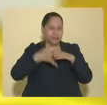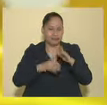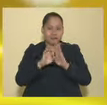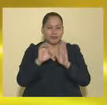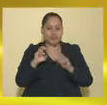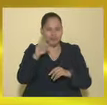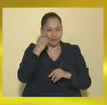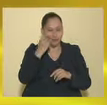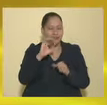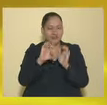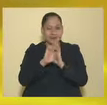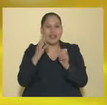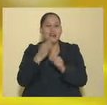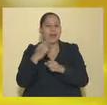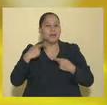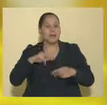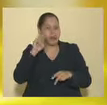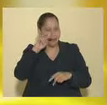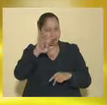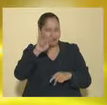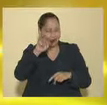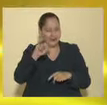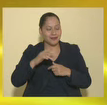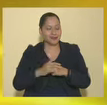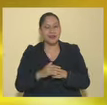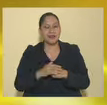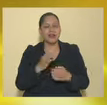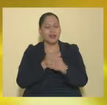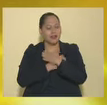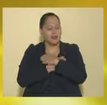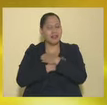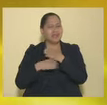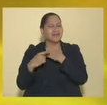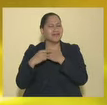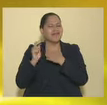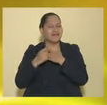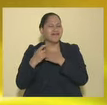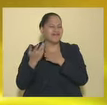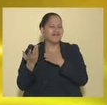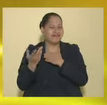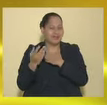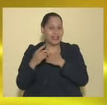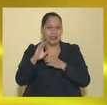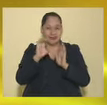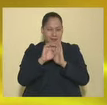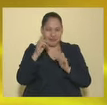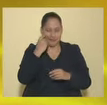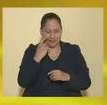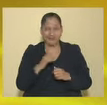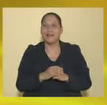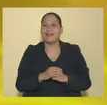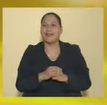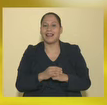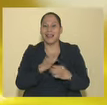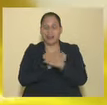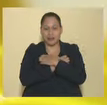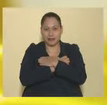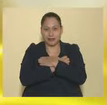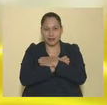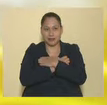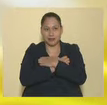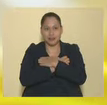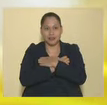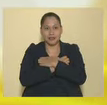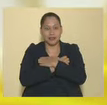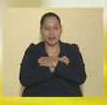la gente que nos está viendo con mucho cuidado, ¿qué es educar? Mira, fíjate qué interesante. Llegan, si le llaman educación, a decirle